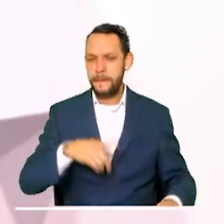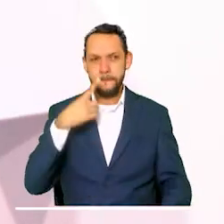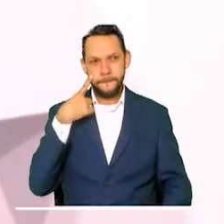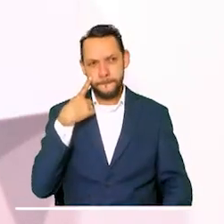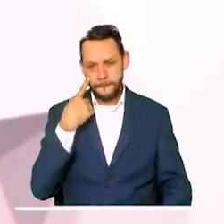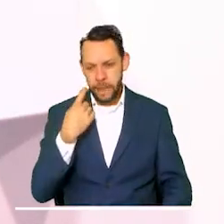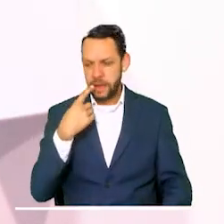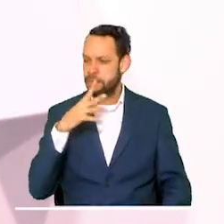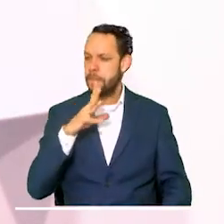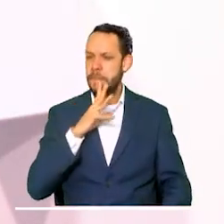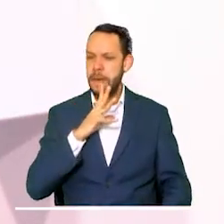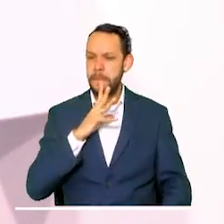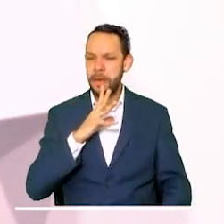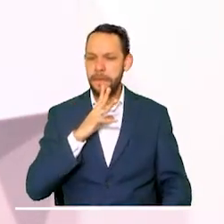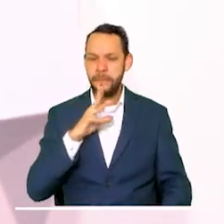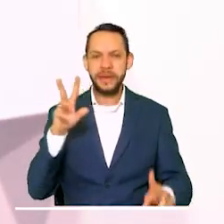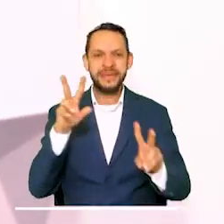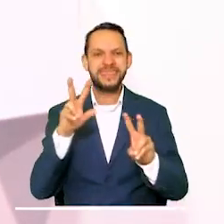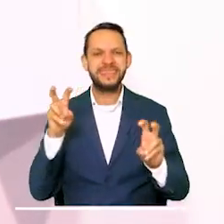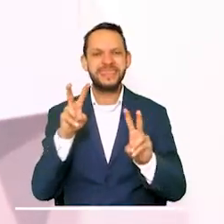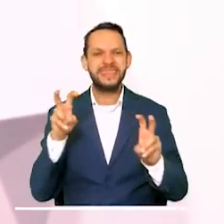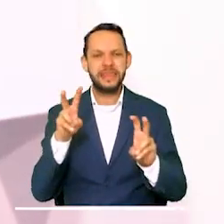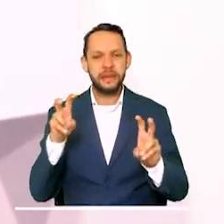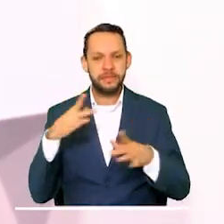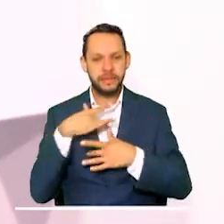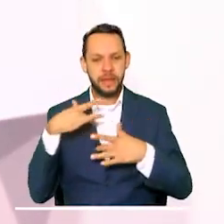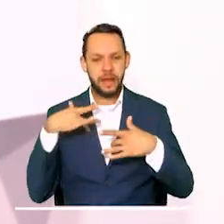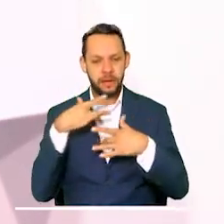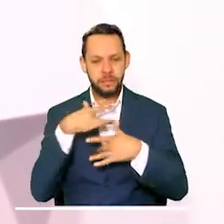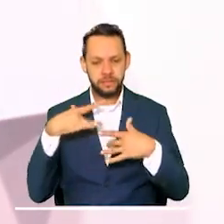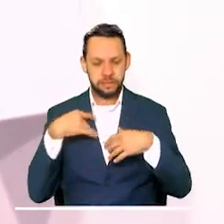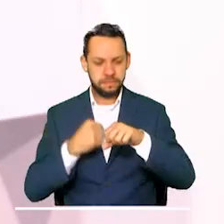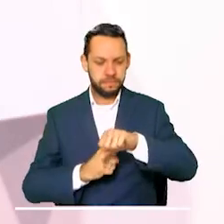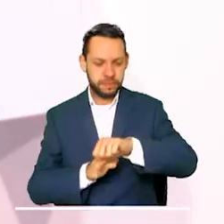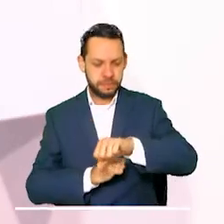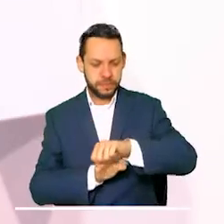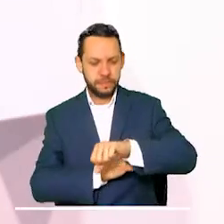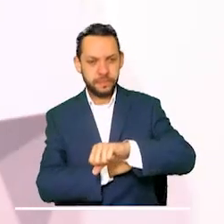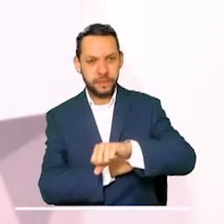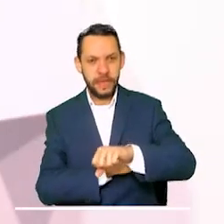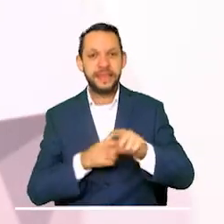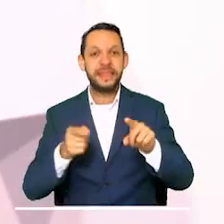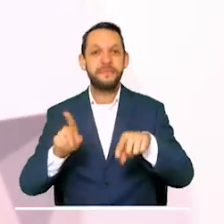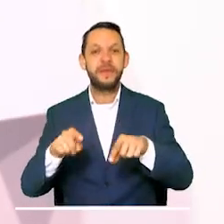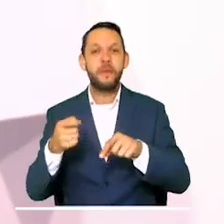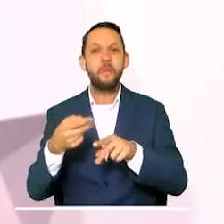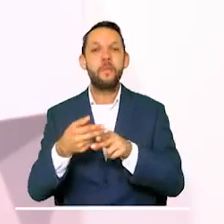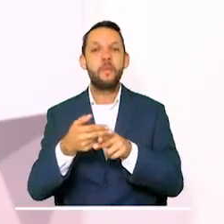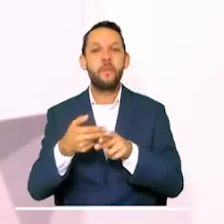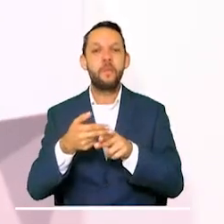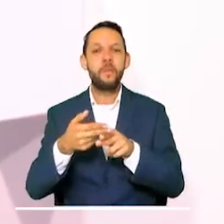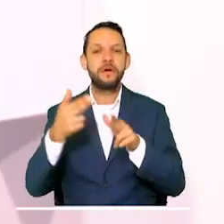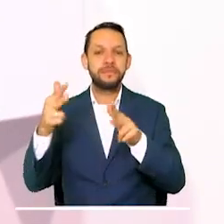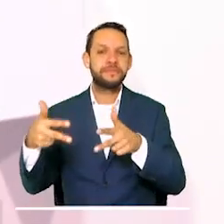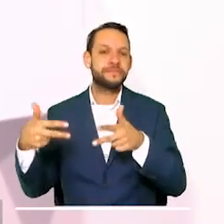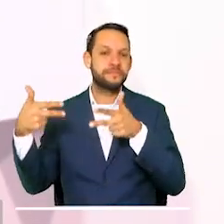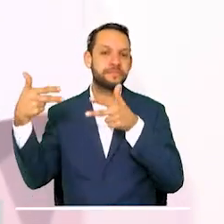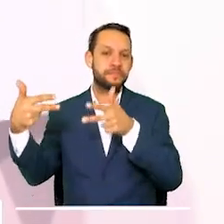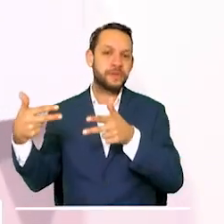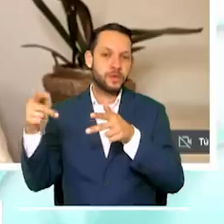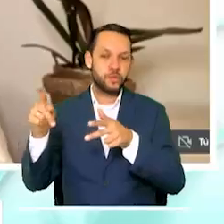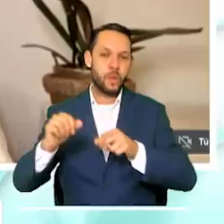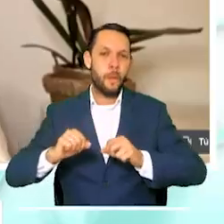de resiliencia y en algún momento, en algún instante, se va a conectar también un invitado especial de